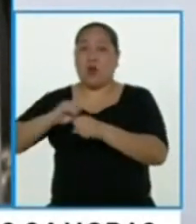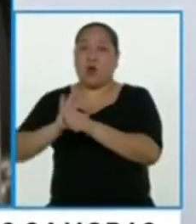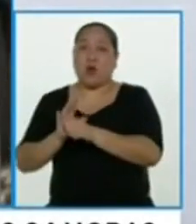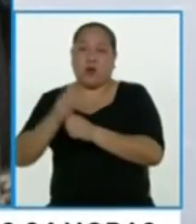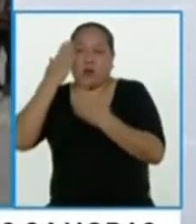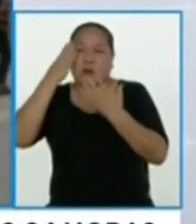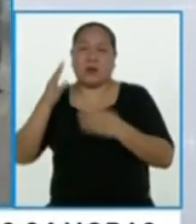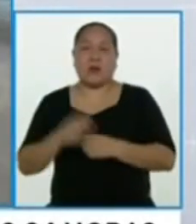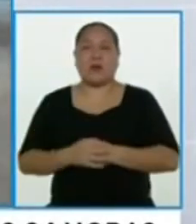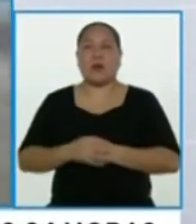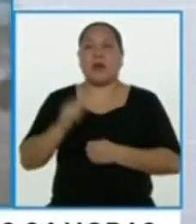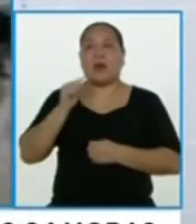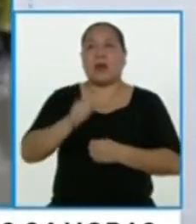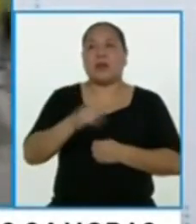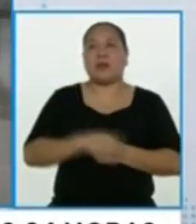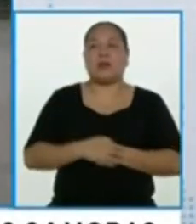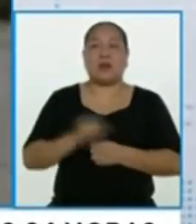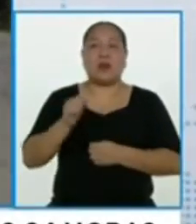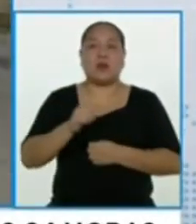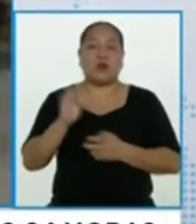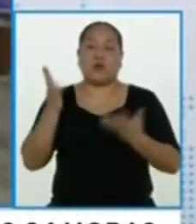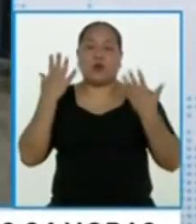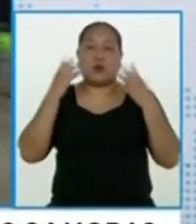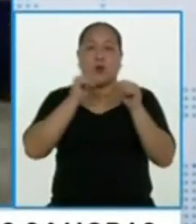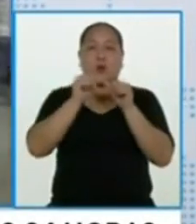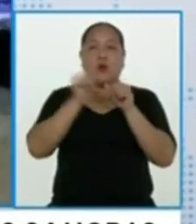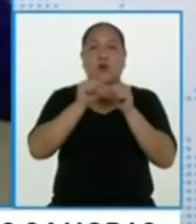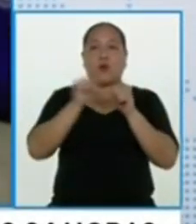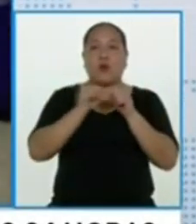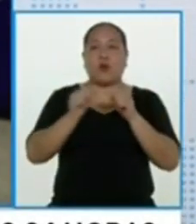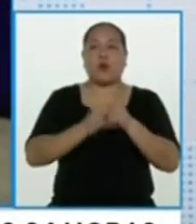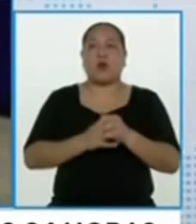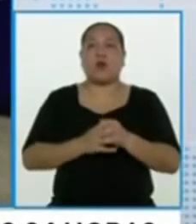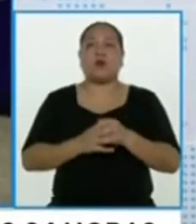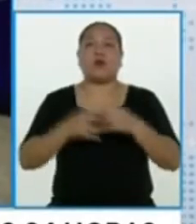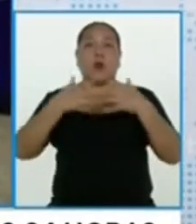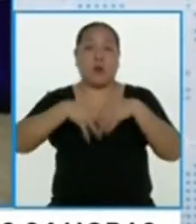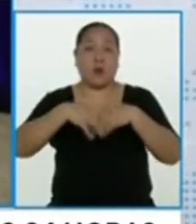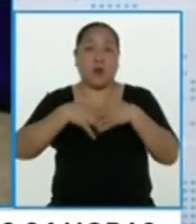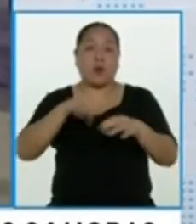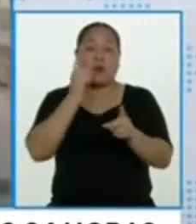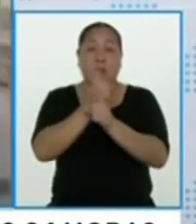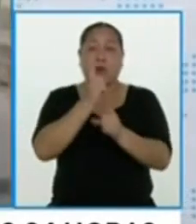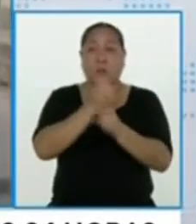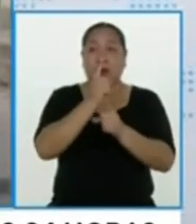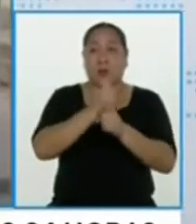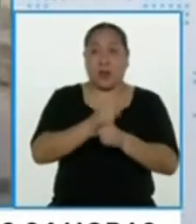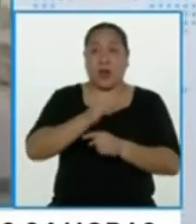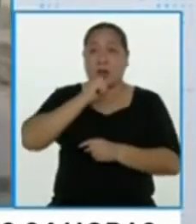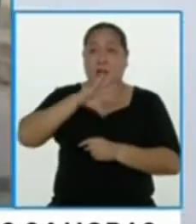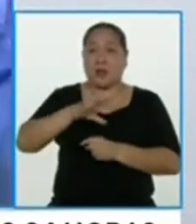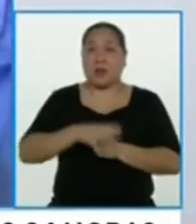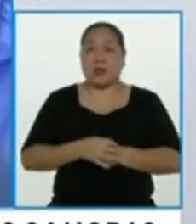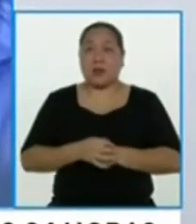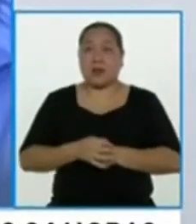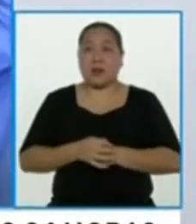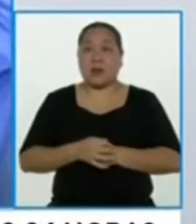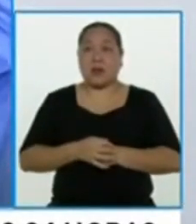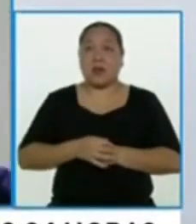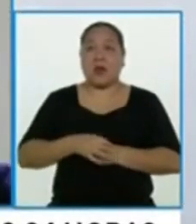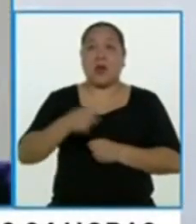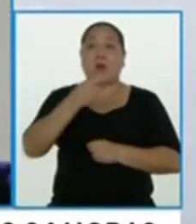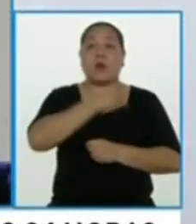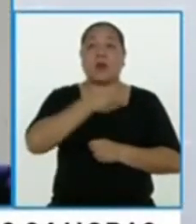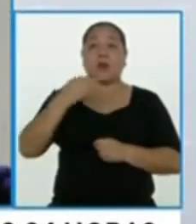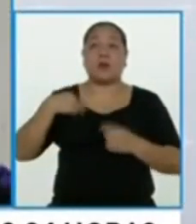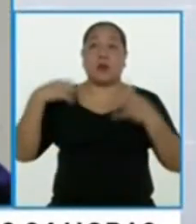todo caso, no es la cifra que manejamos nosotros de acuerdo a los reportes del MinSA. También es un dato oficial, ¿no? Que lo está propalando usted, correcto. MinSA